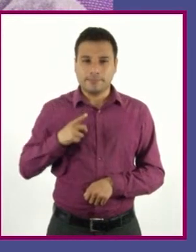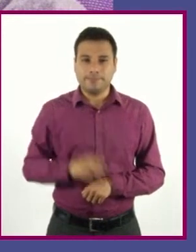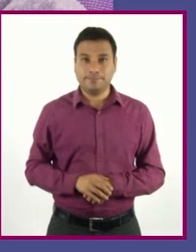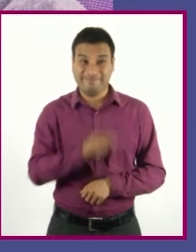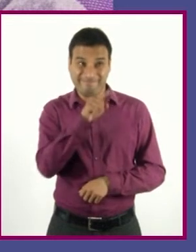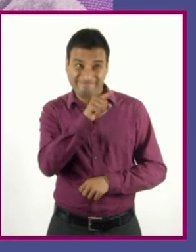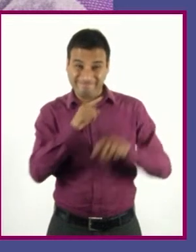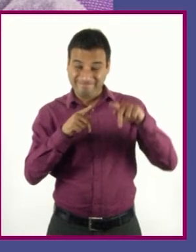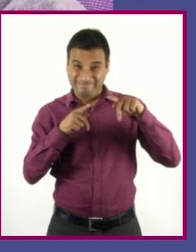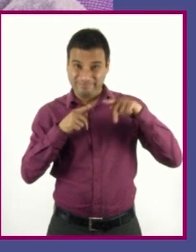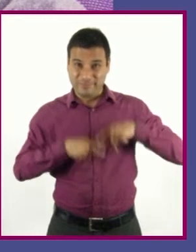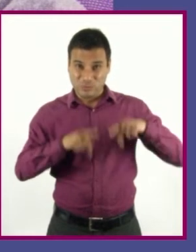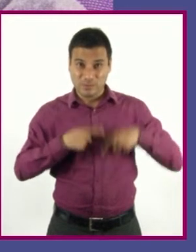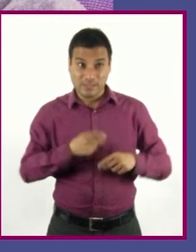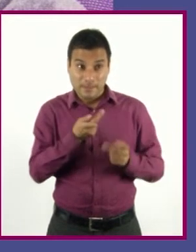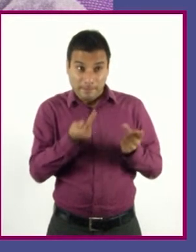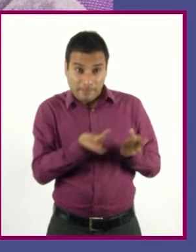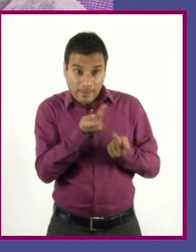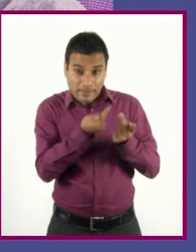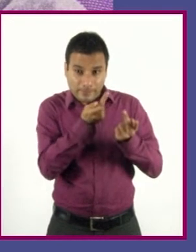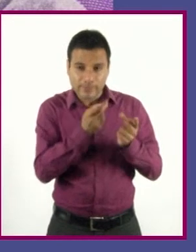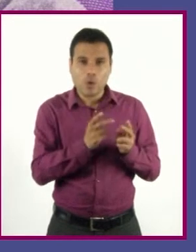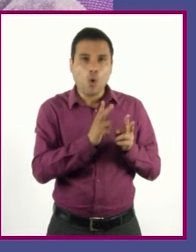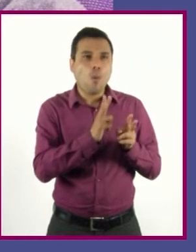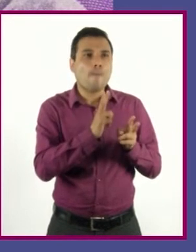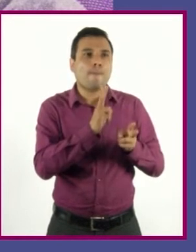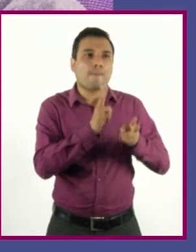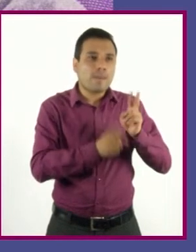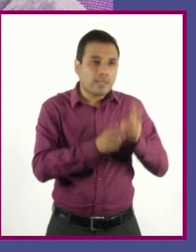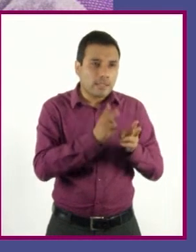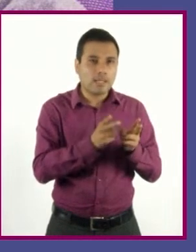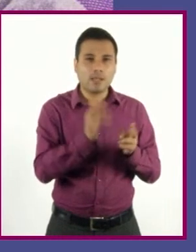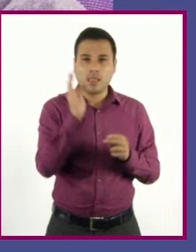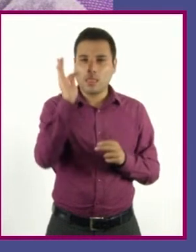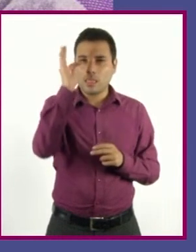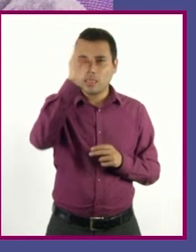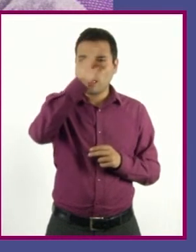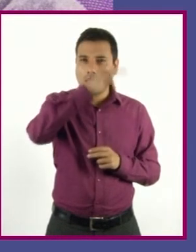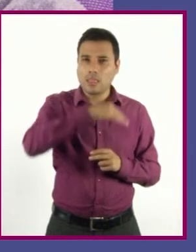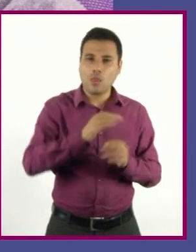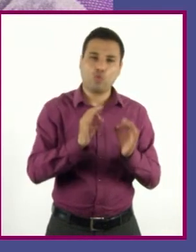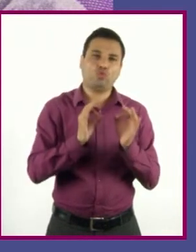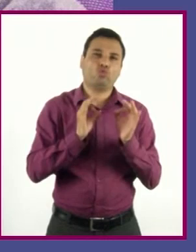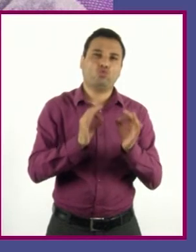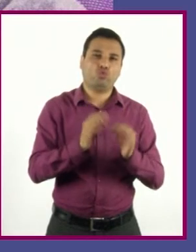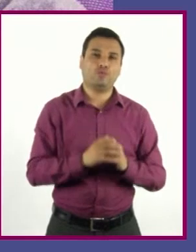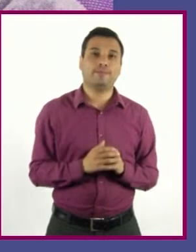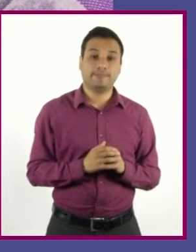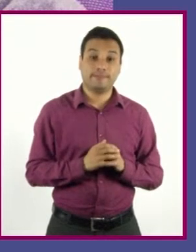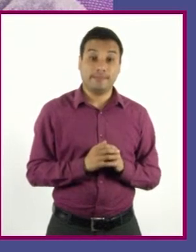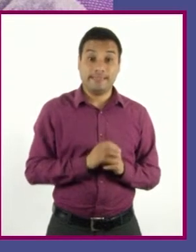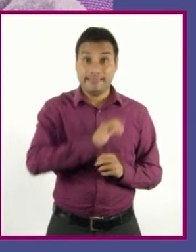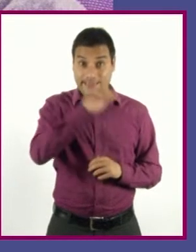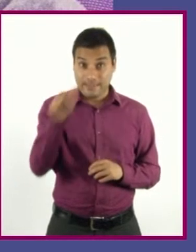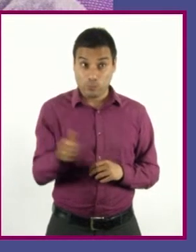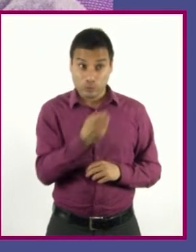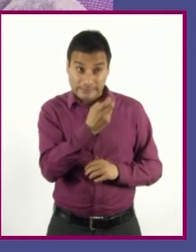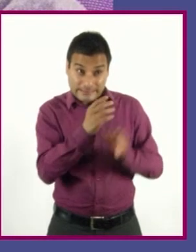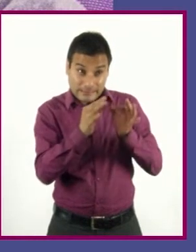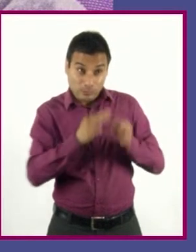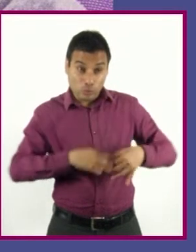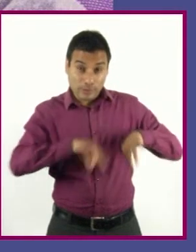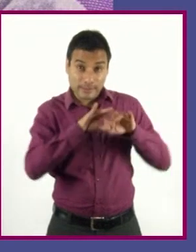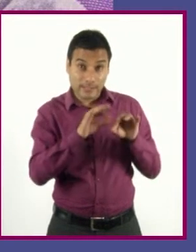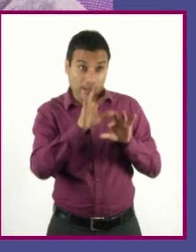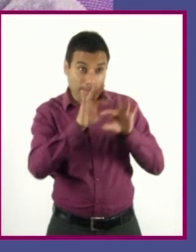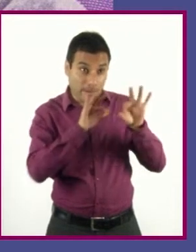su entrevistado una conversación fluida y de reproducir luego la esencia de ella a partir